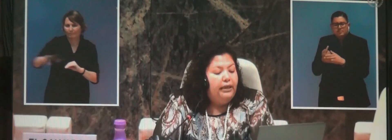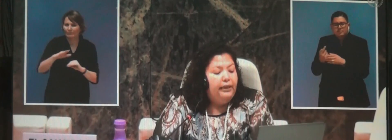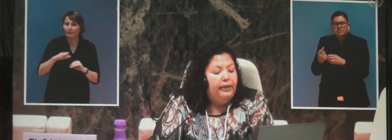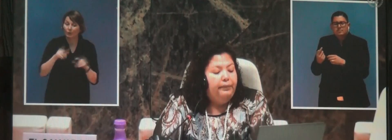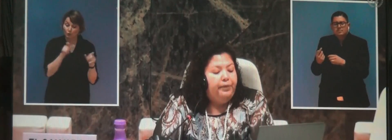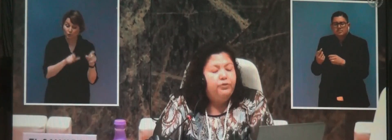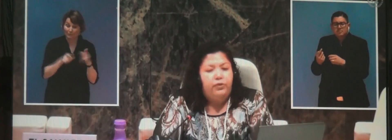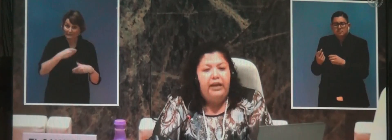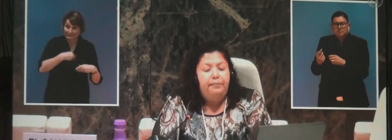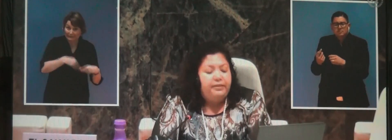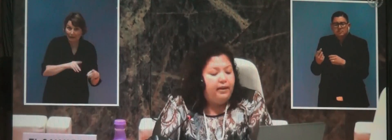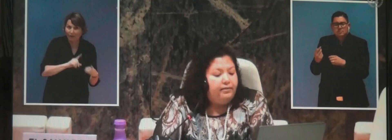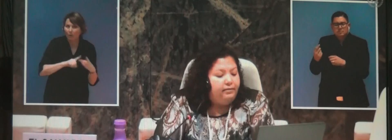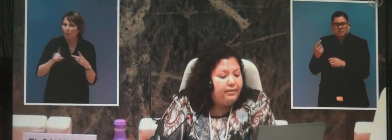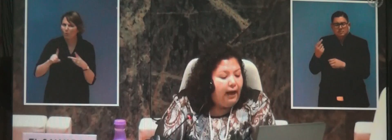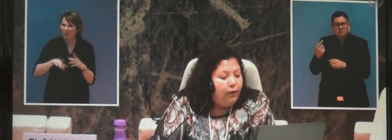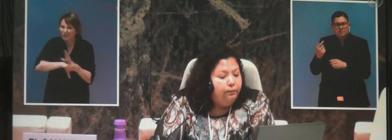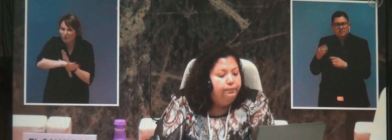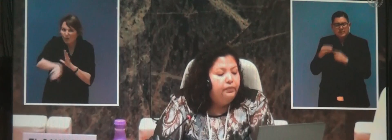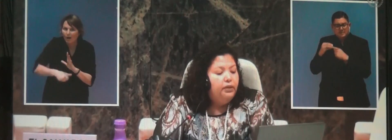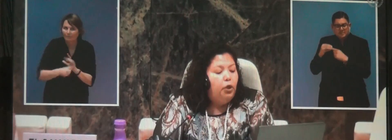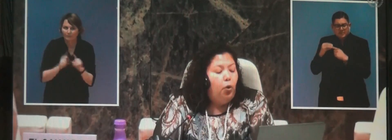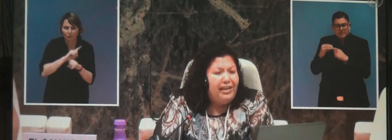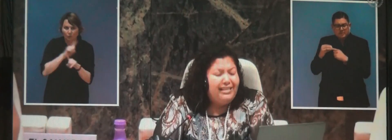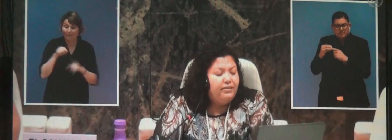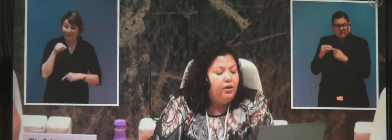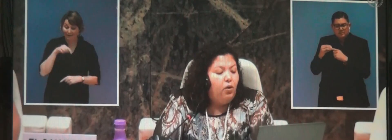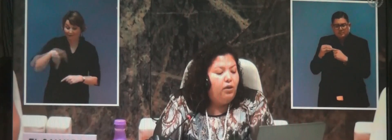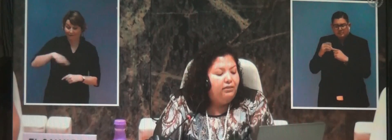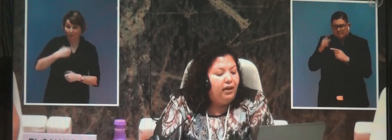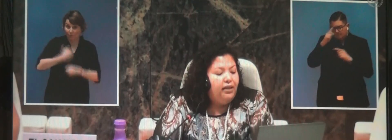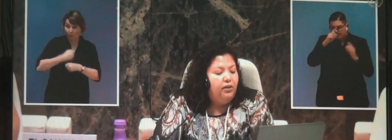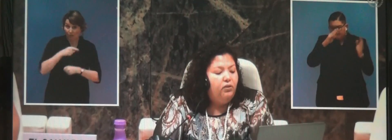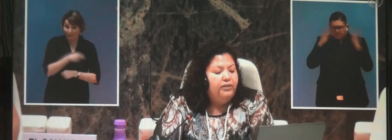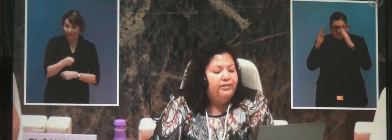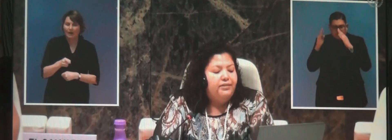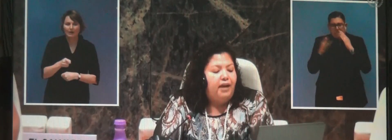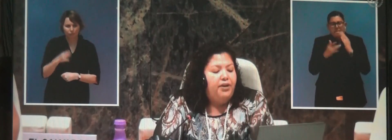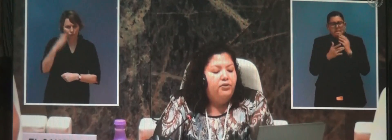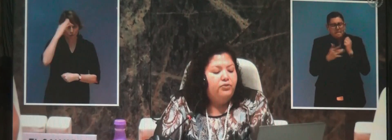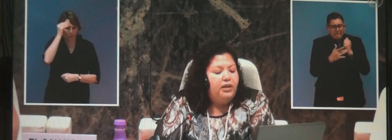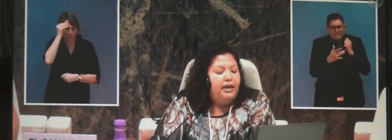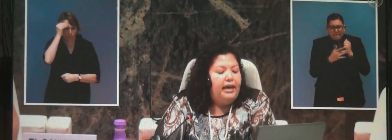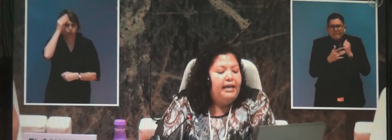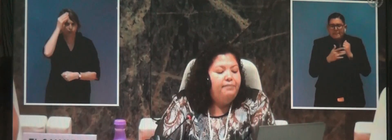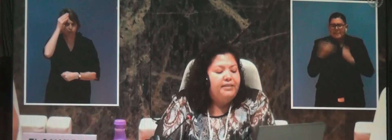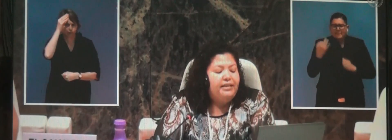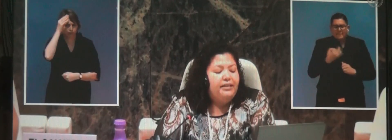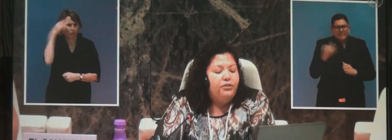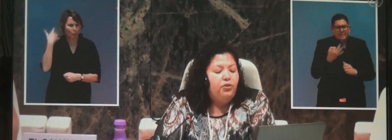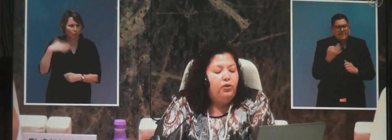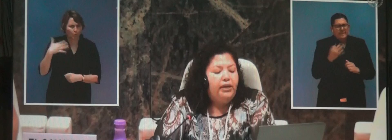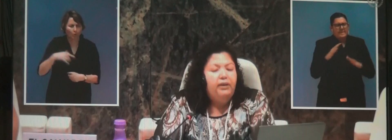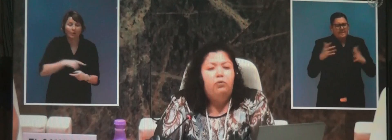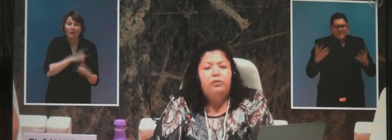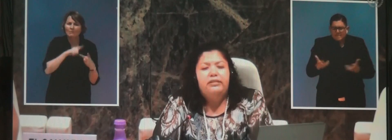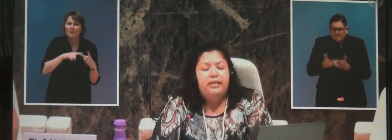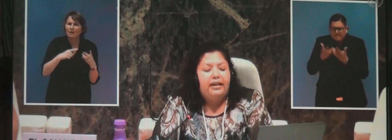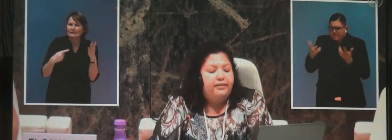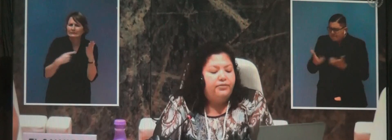con personal especializado, logístico y técnico necesarios en investigación